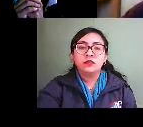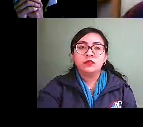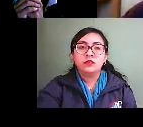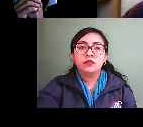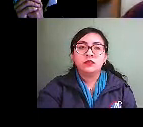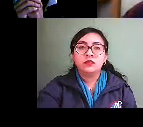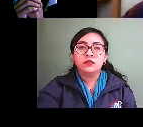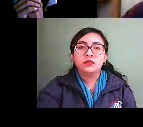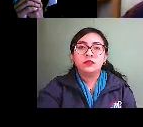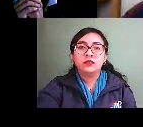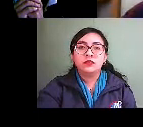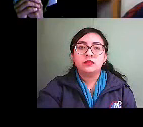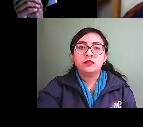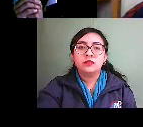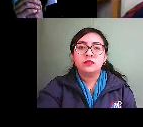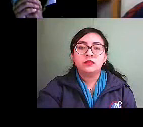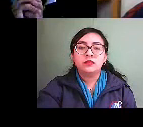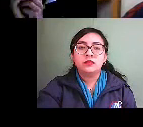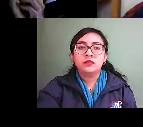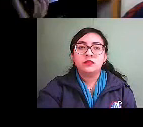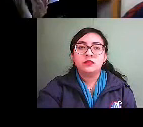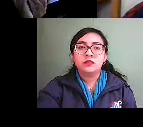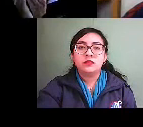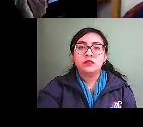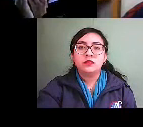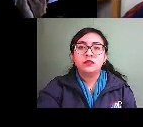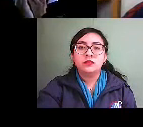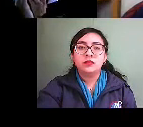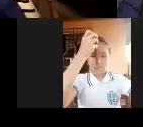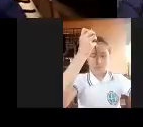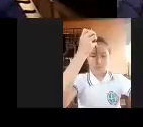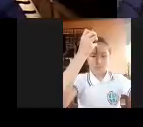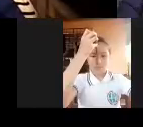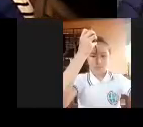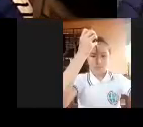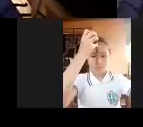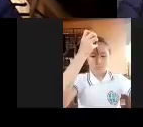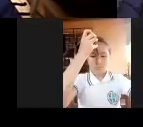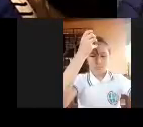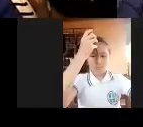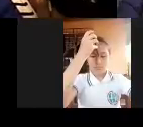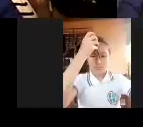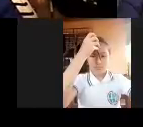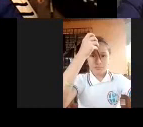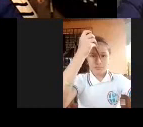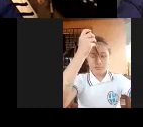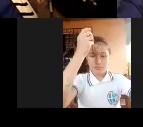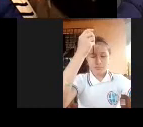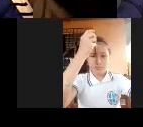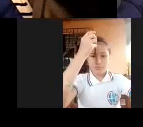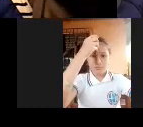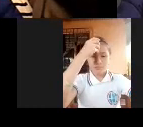él no escuchaba, pero le aplaudieron grandemente cuando él recibió su título. Y él se